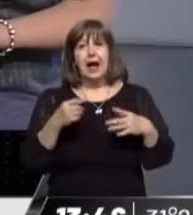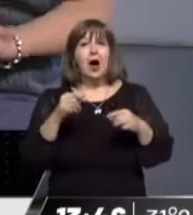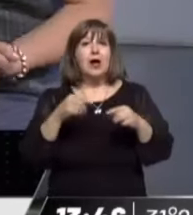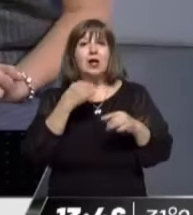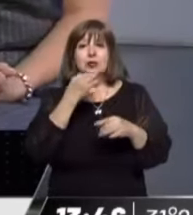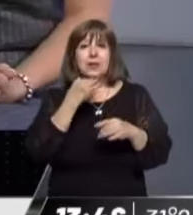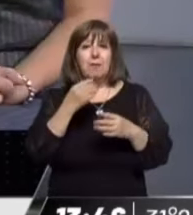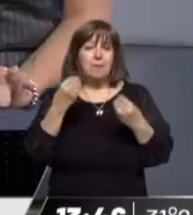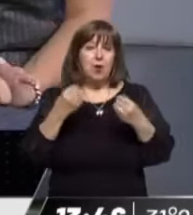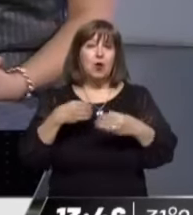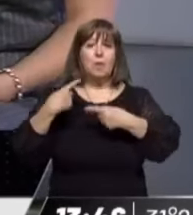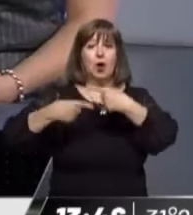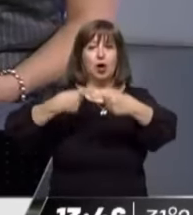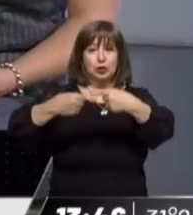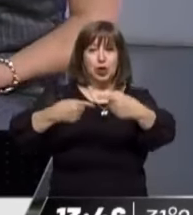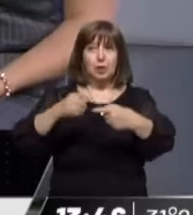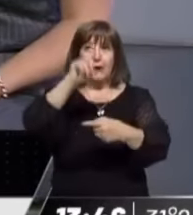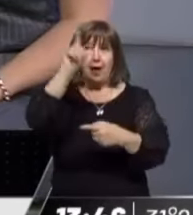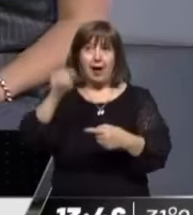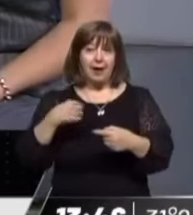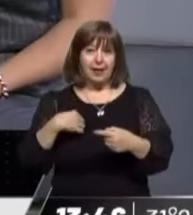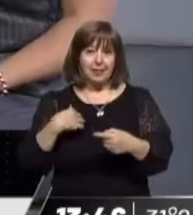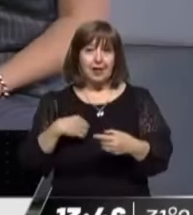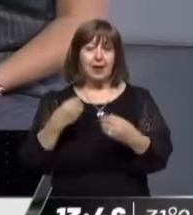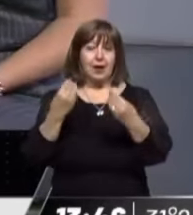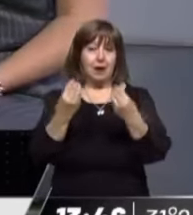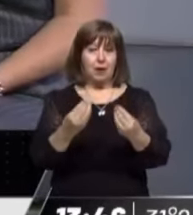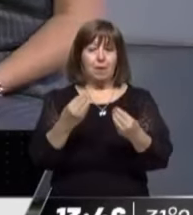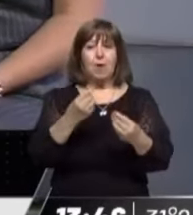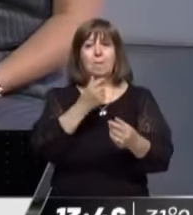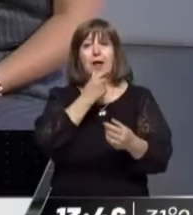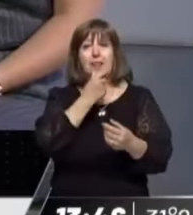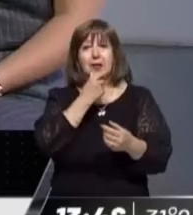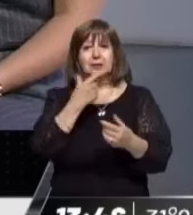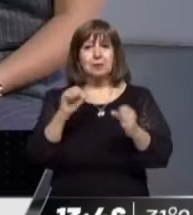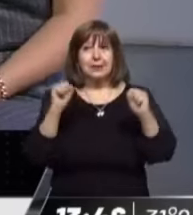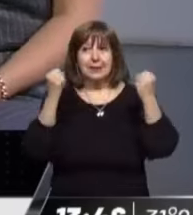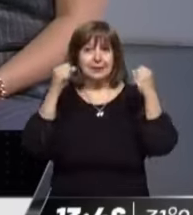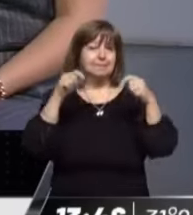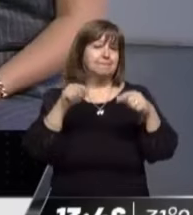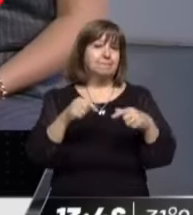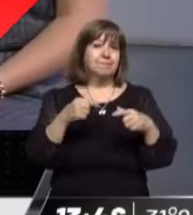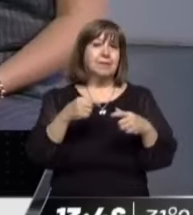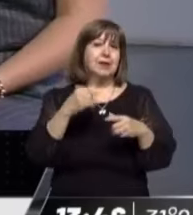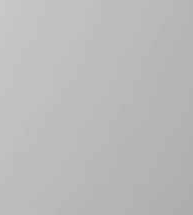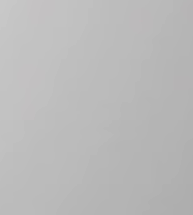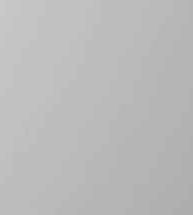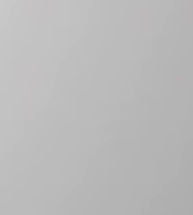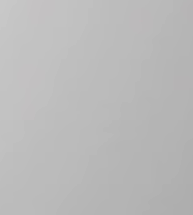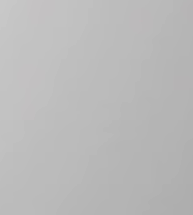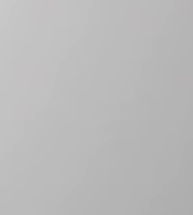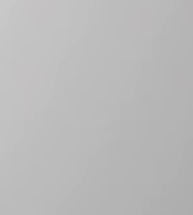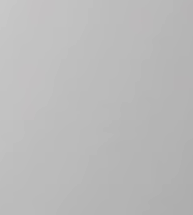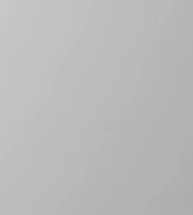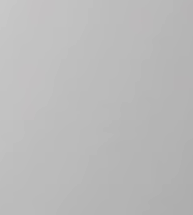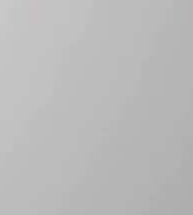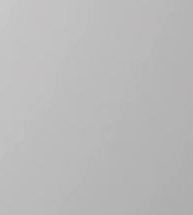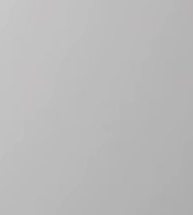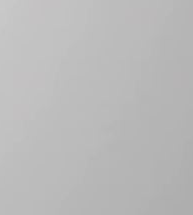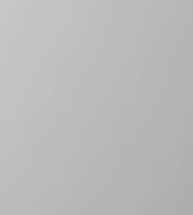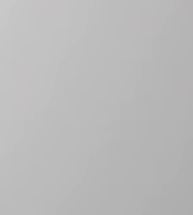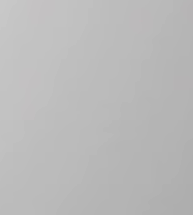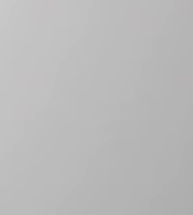que pasa a nivel nacional como lo que pasa a nivel local con la desesperación de los trabajadores que pierden su fuente de